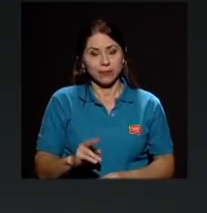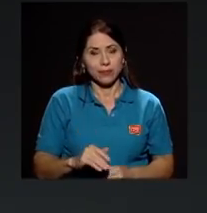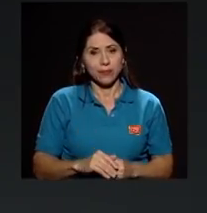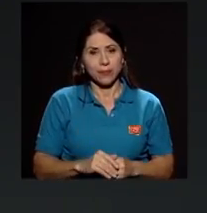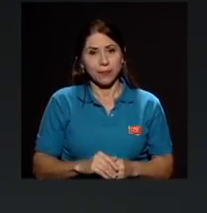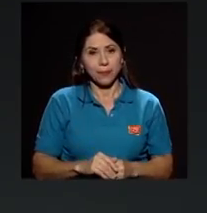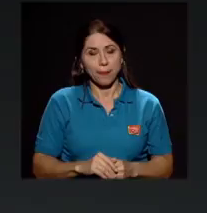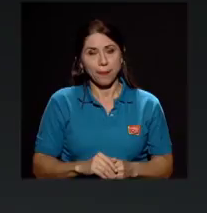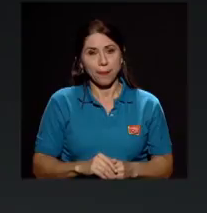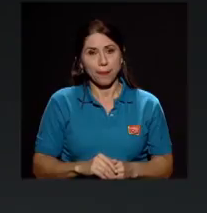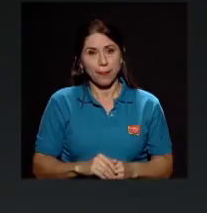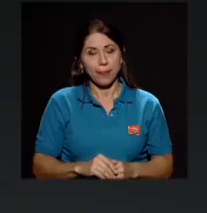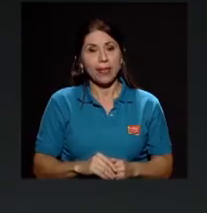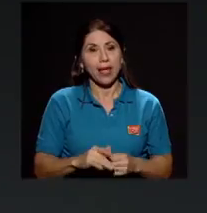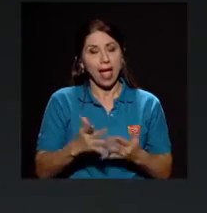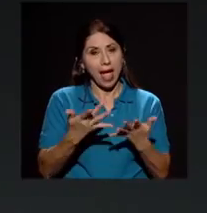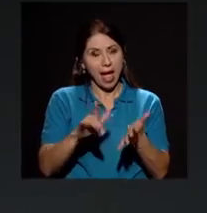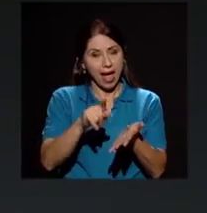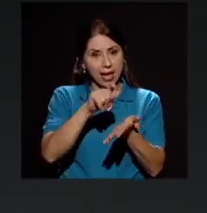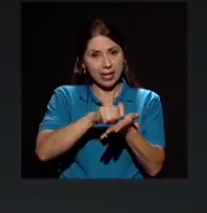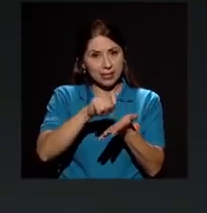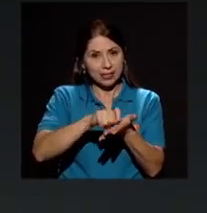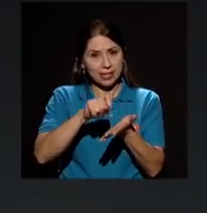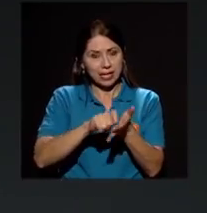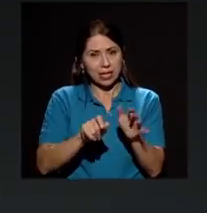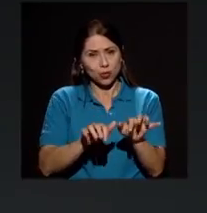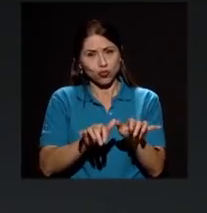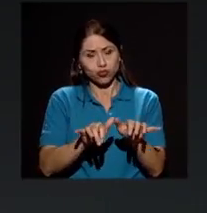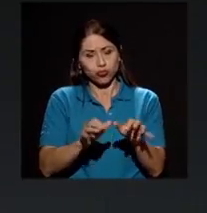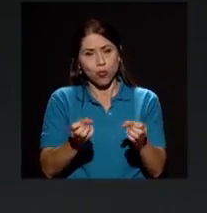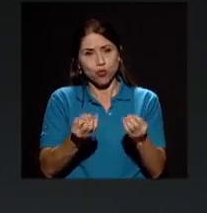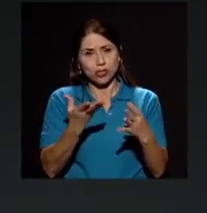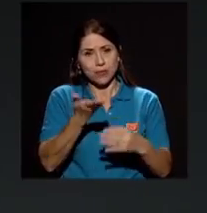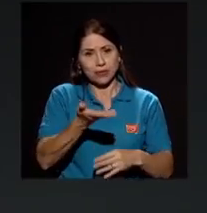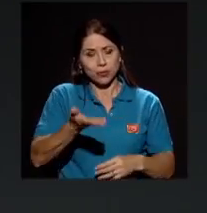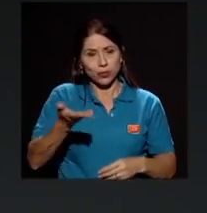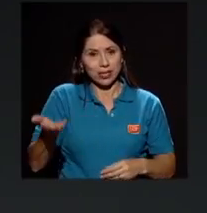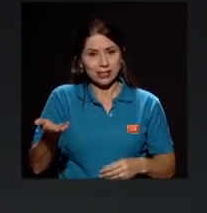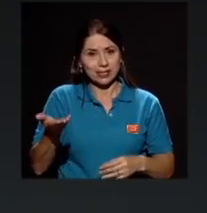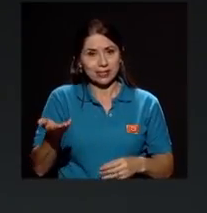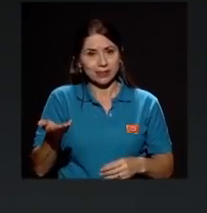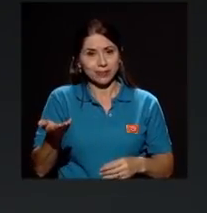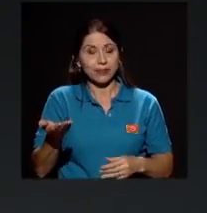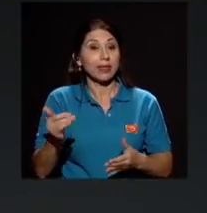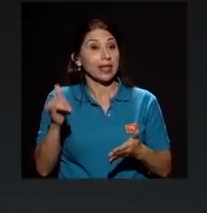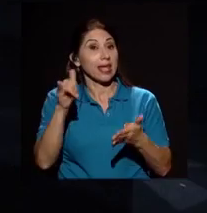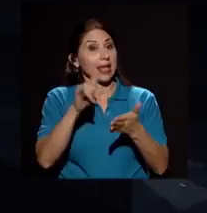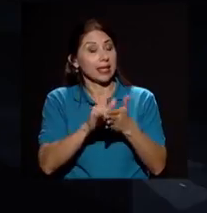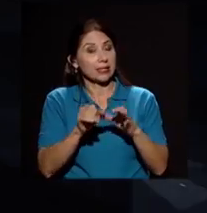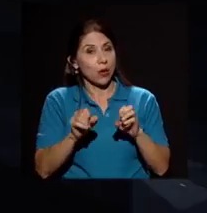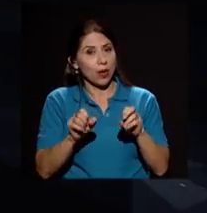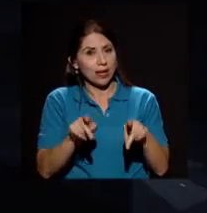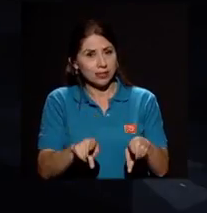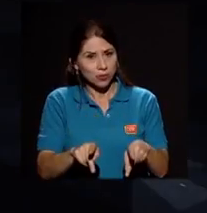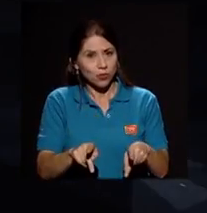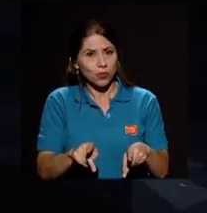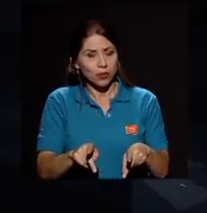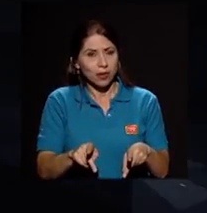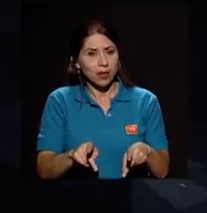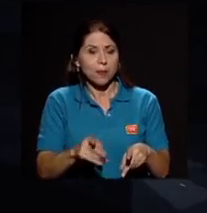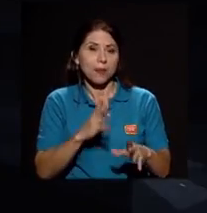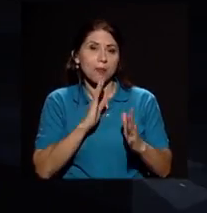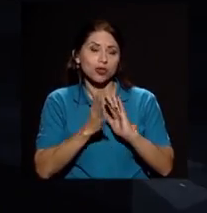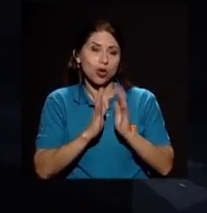ha escrito muchísimas cosas y en esta ocasión vamos a